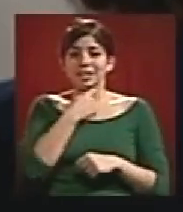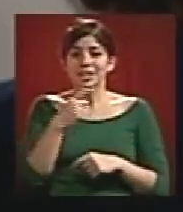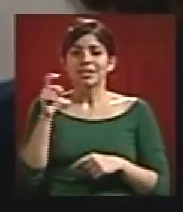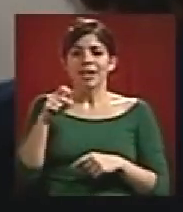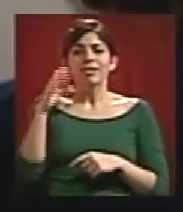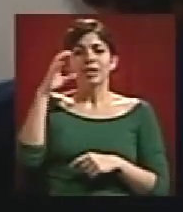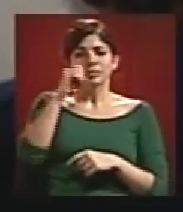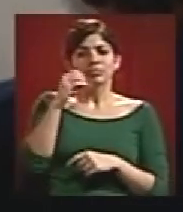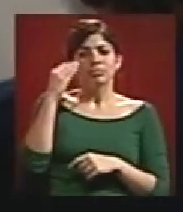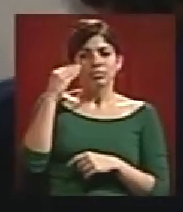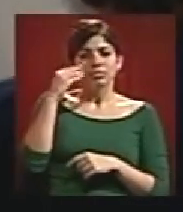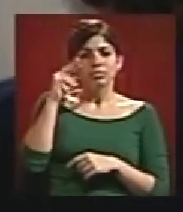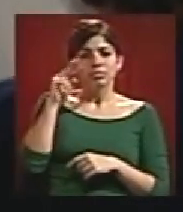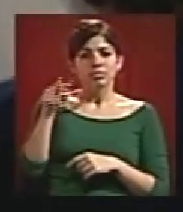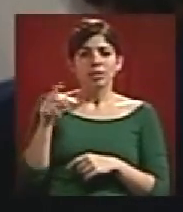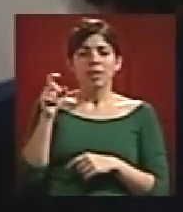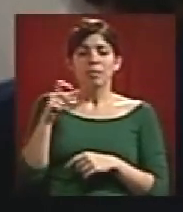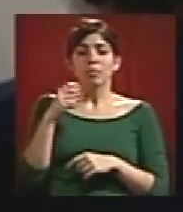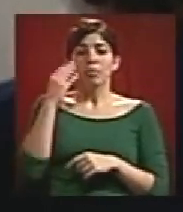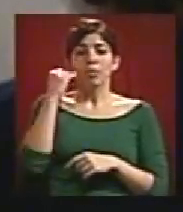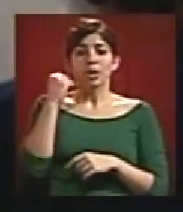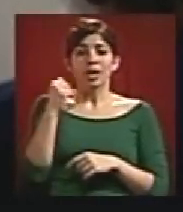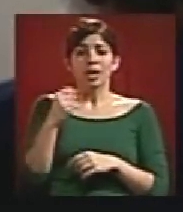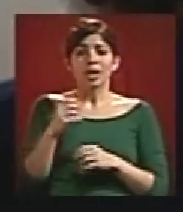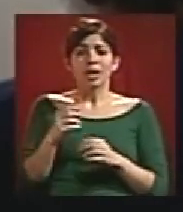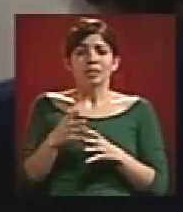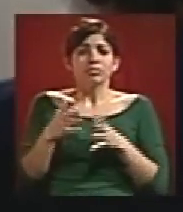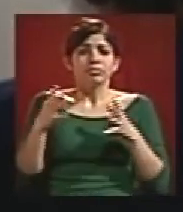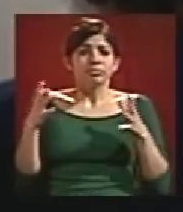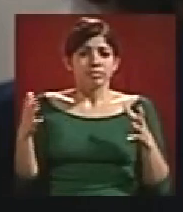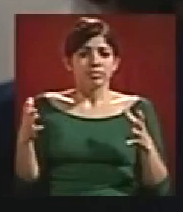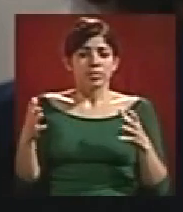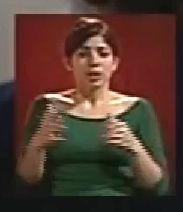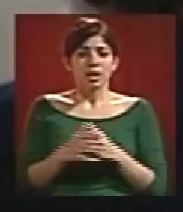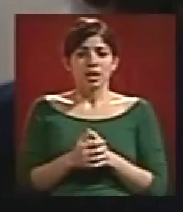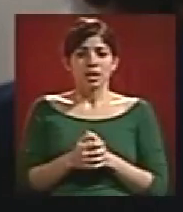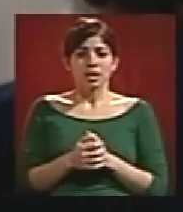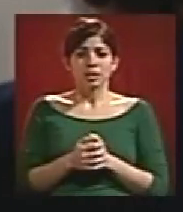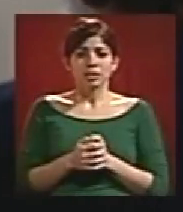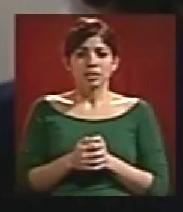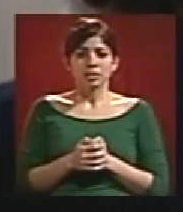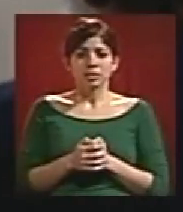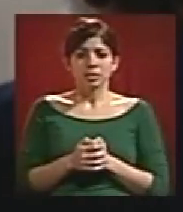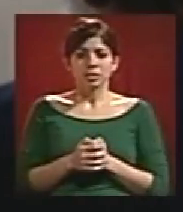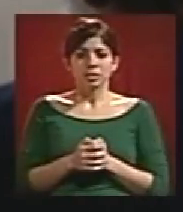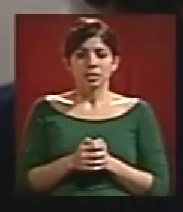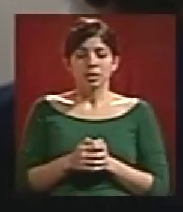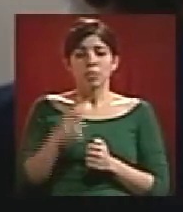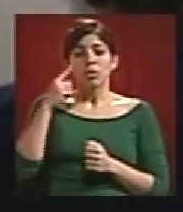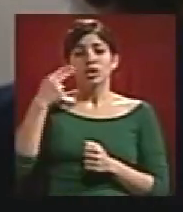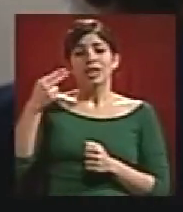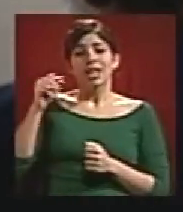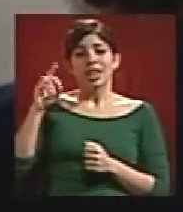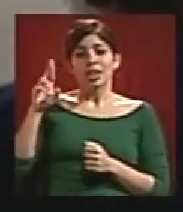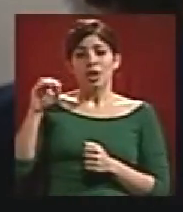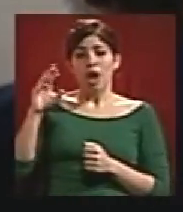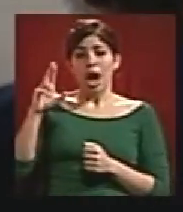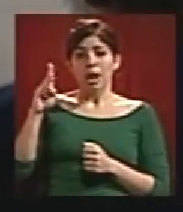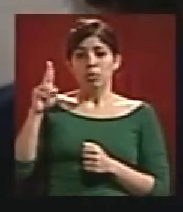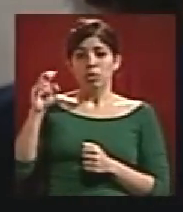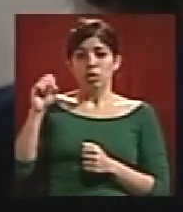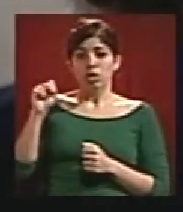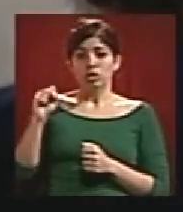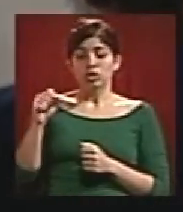Lo otro es que veníamos teniendo presiones inflacionarias muy grandes por tema de commodities y también de hidrocarburos, y entonces aún sin